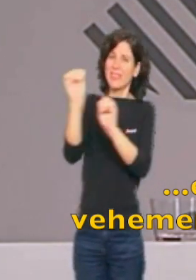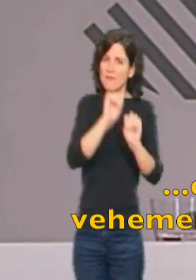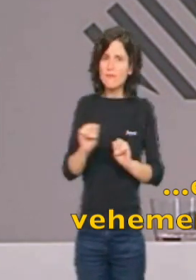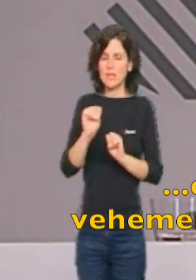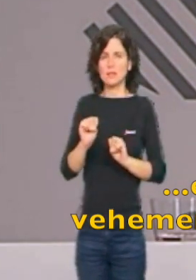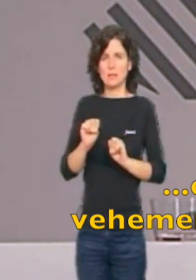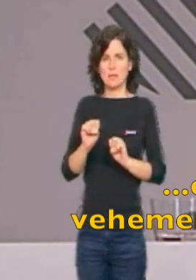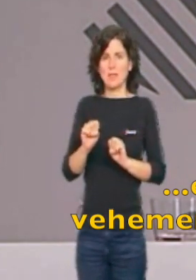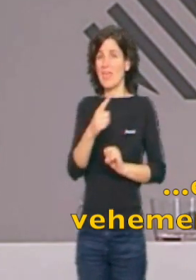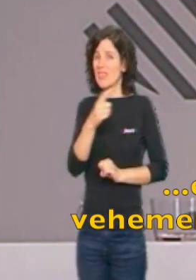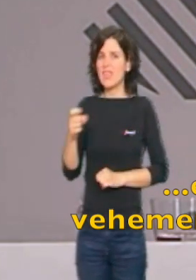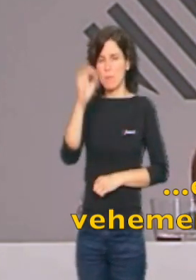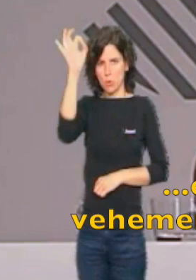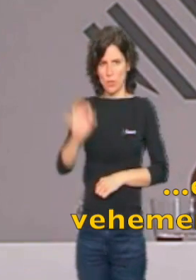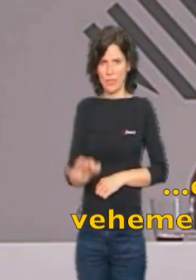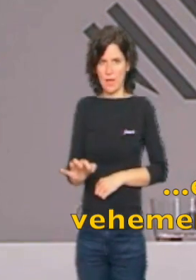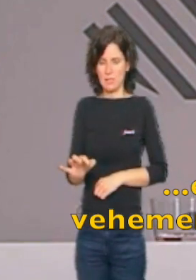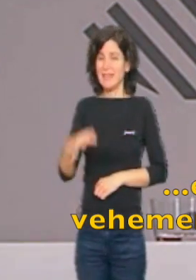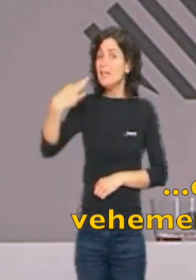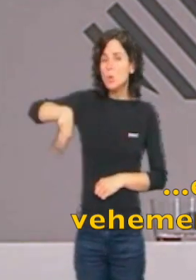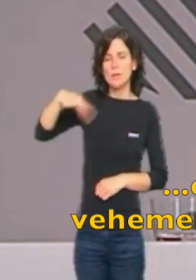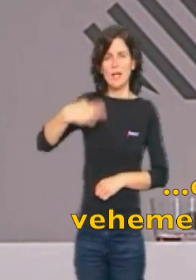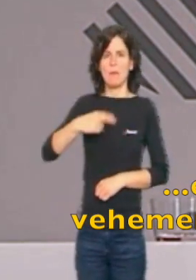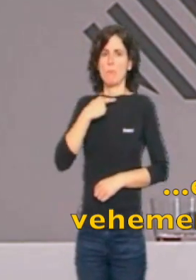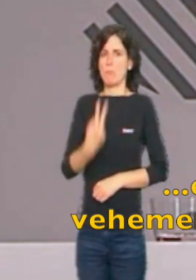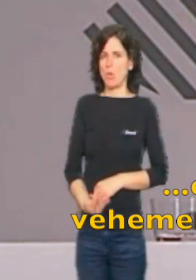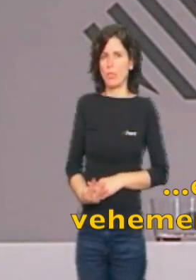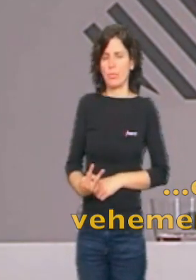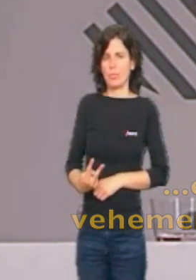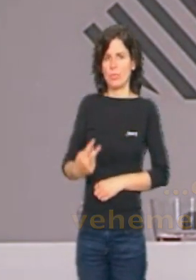vehemente y única el corredor mediterráneo